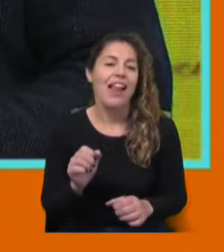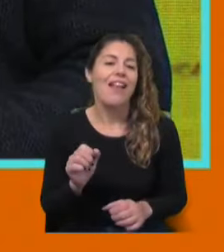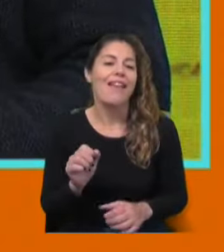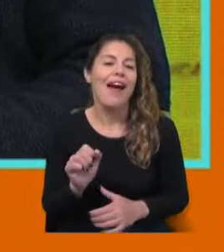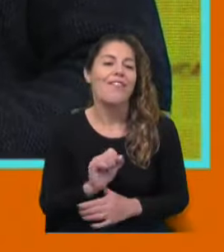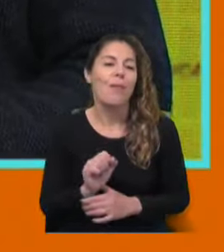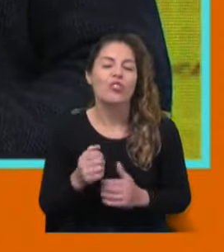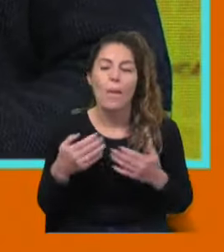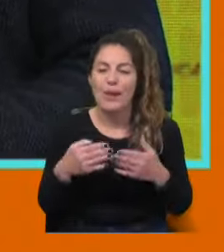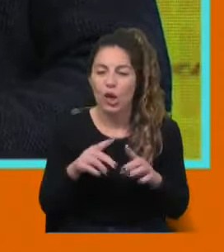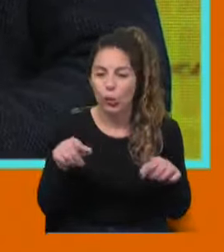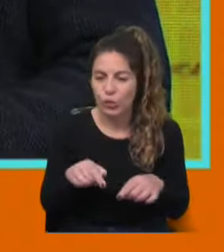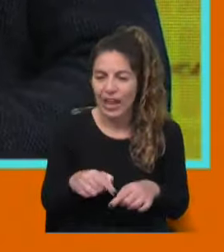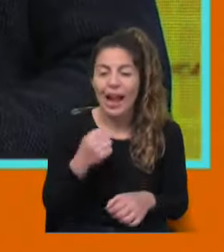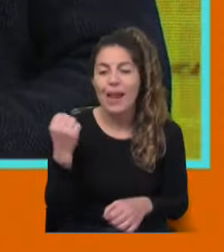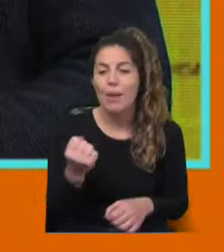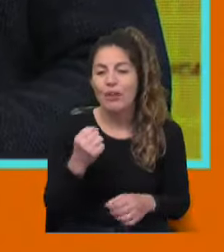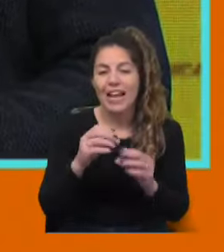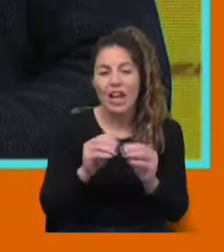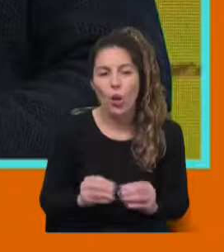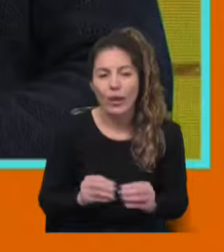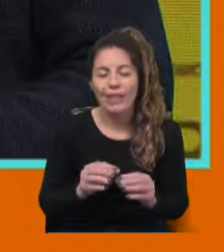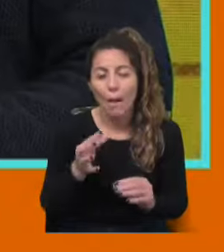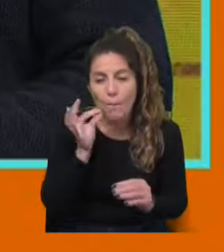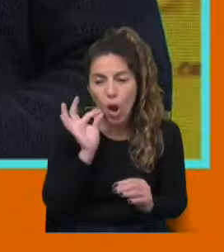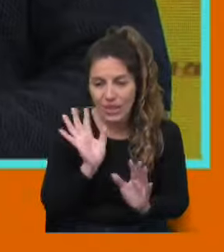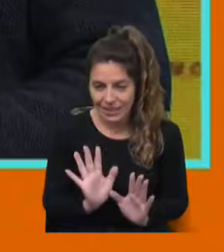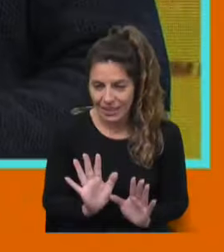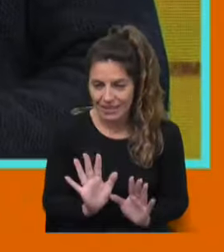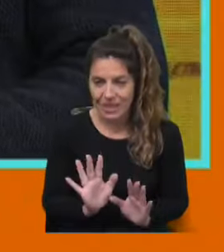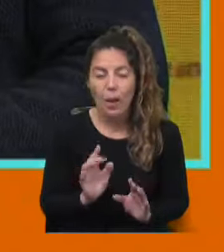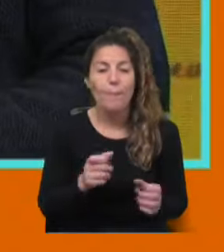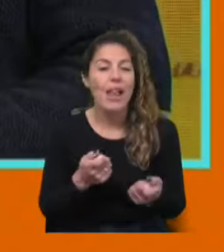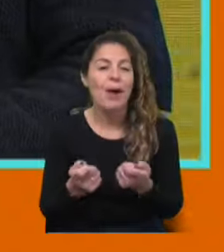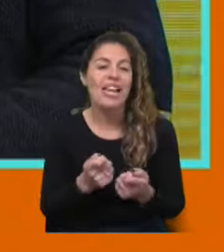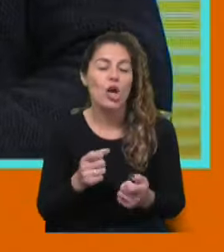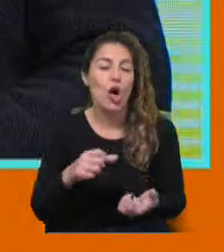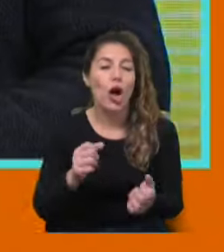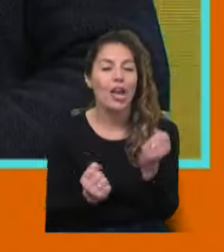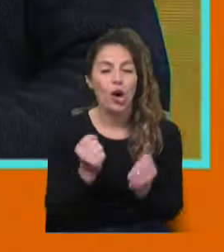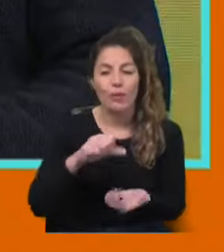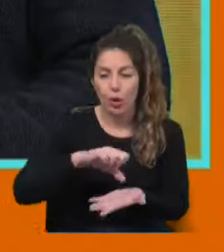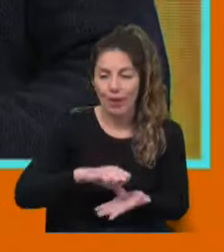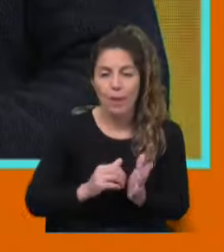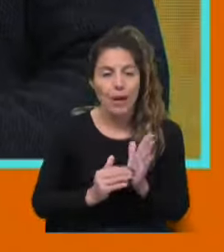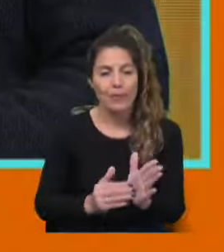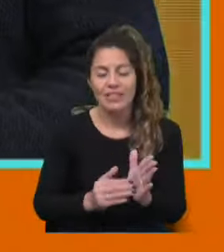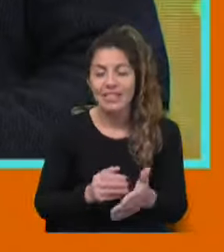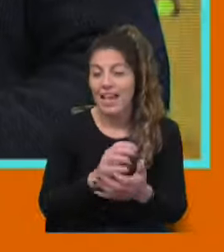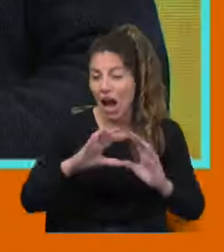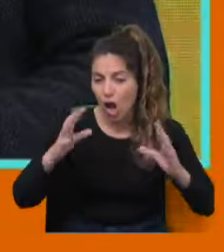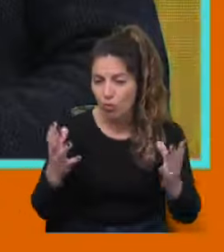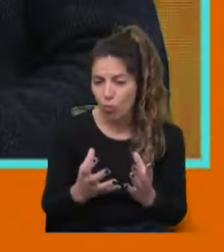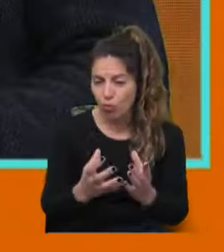¿no? La importancia de las cuentas prolijas. No para duda. Lo que es el manejo económico de un país y para presentarse también hacia el mundo,